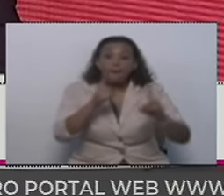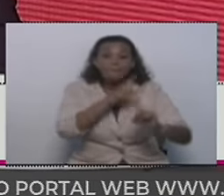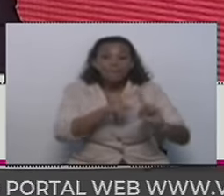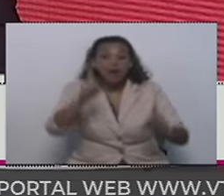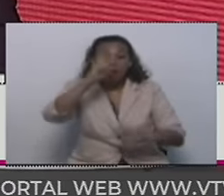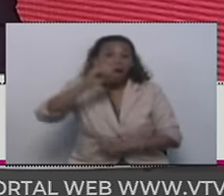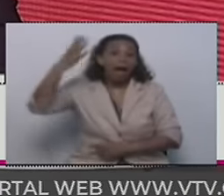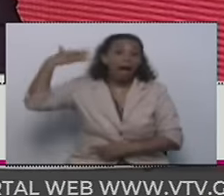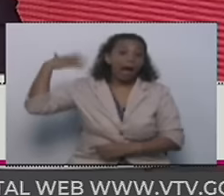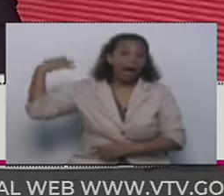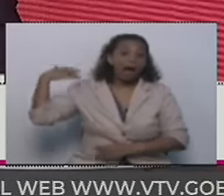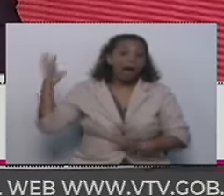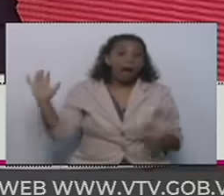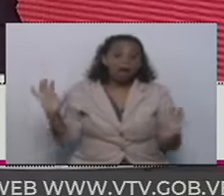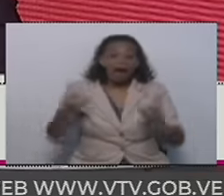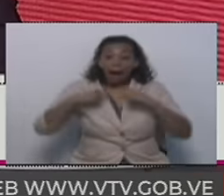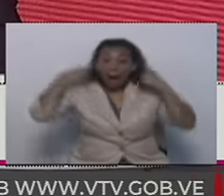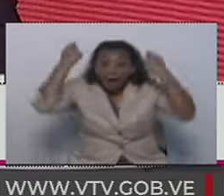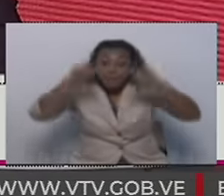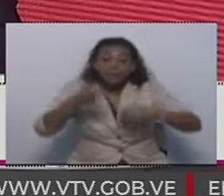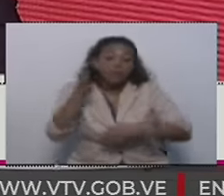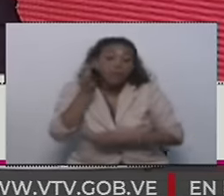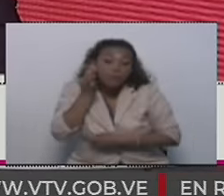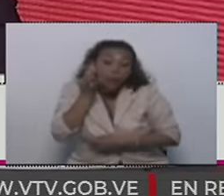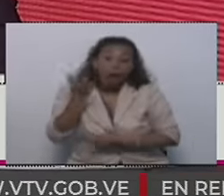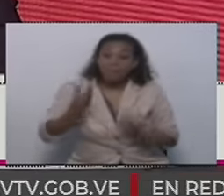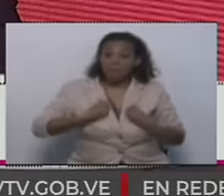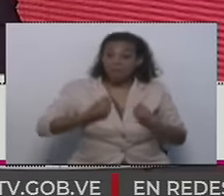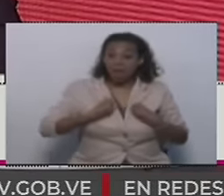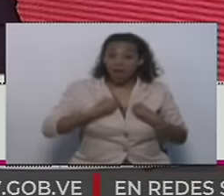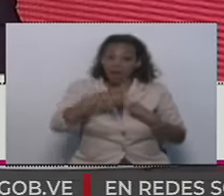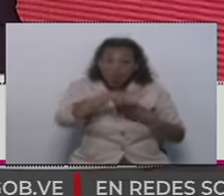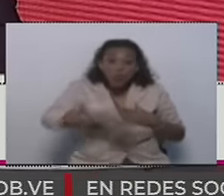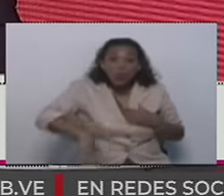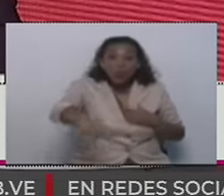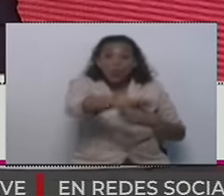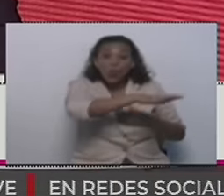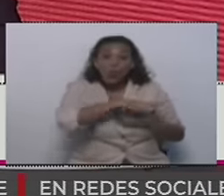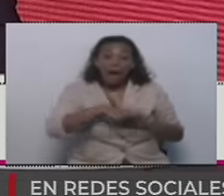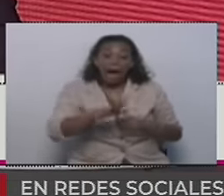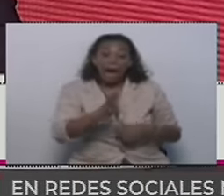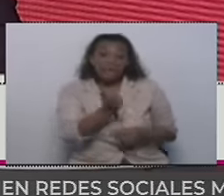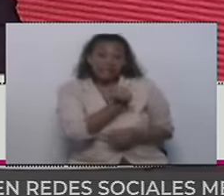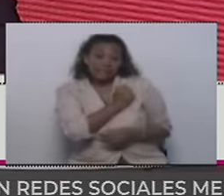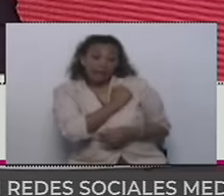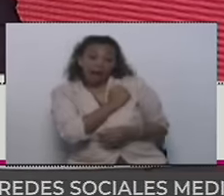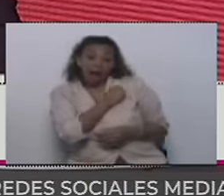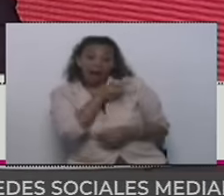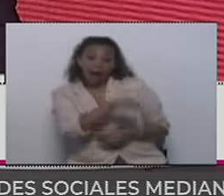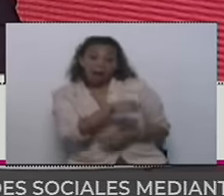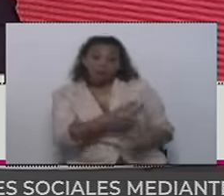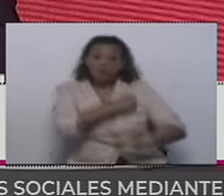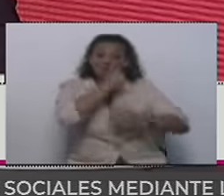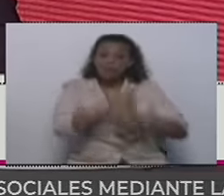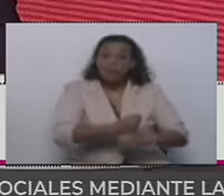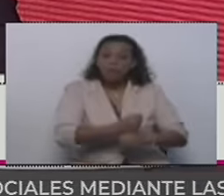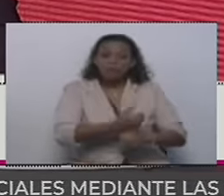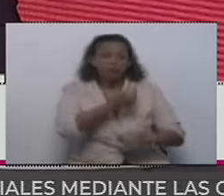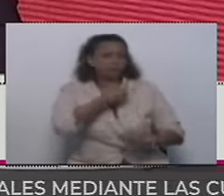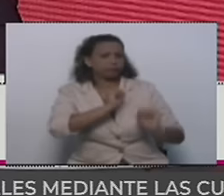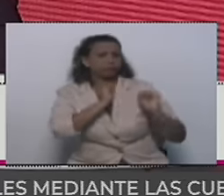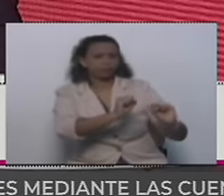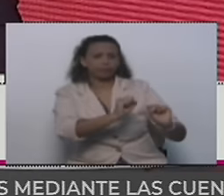pero Caperucita, viviendo en un lugar donde en su momento se impuso mucha